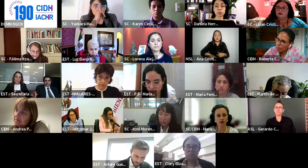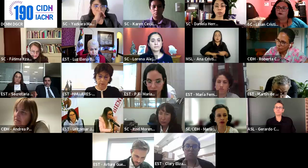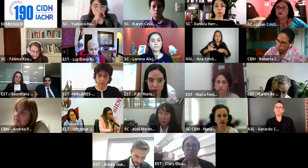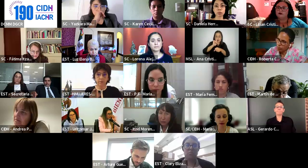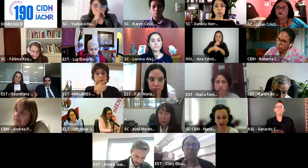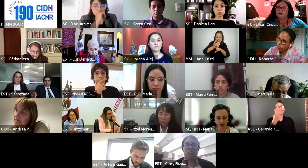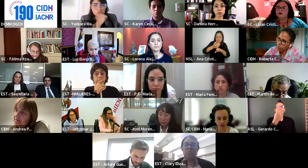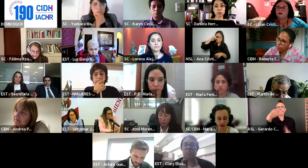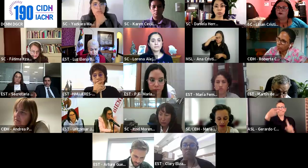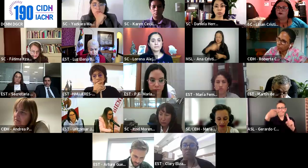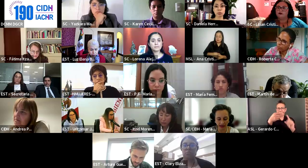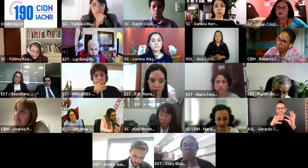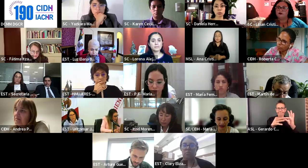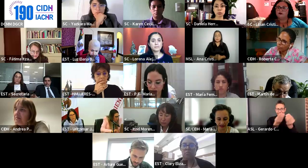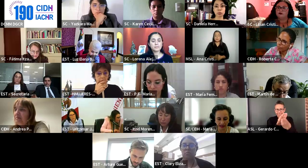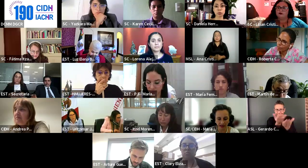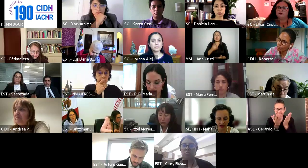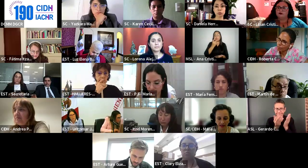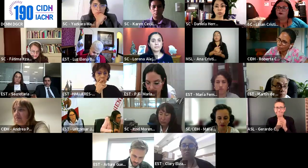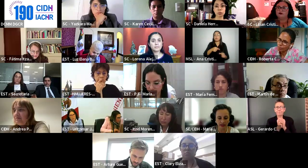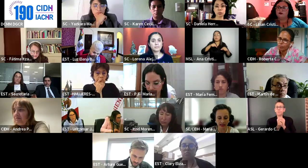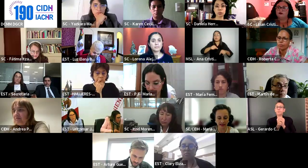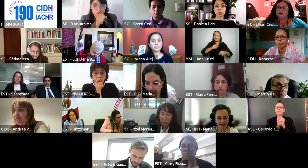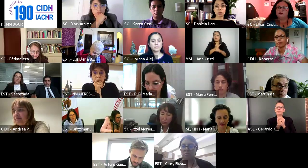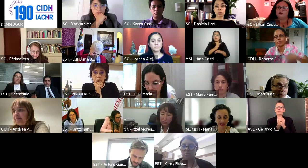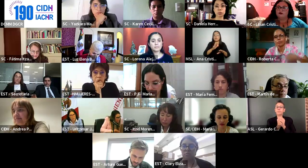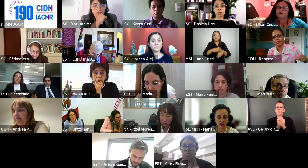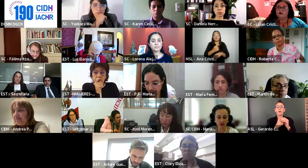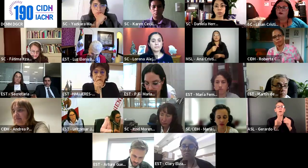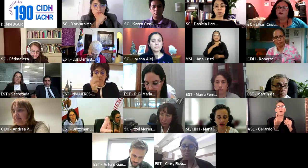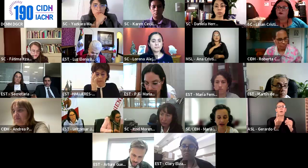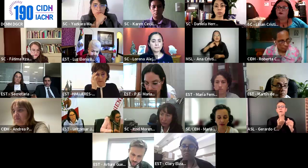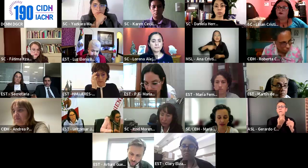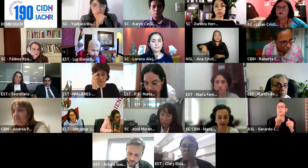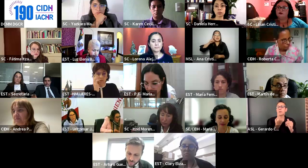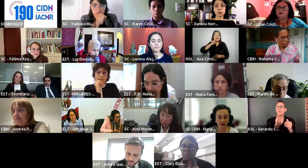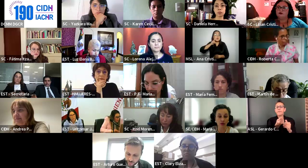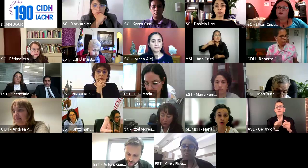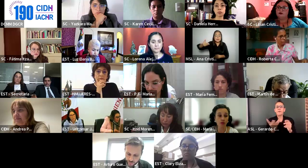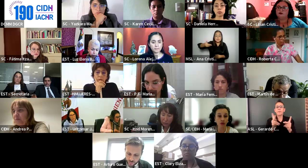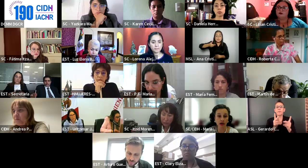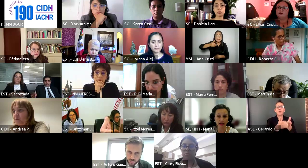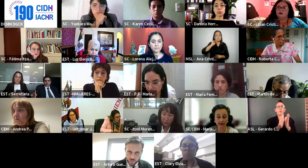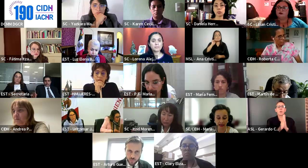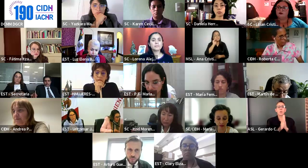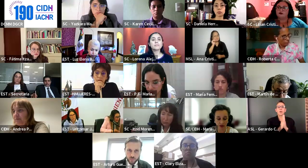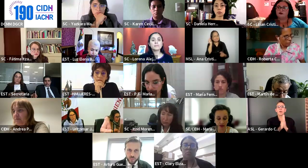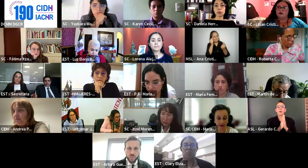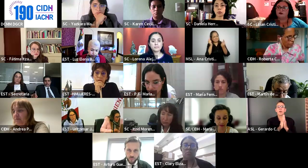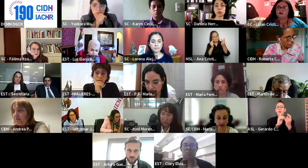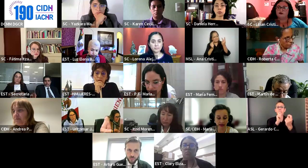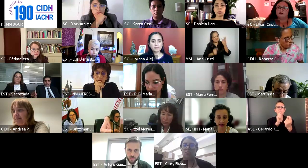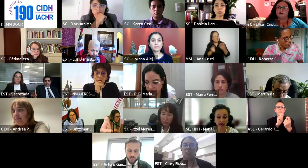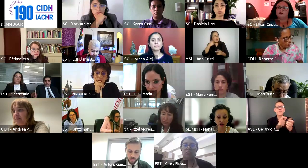Solamente un punto de información, porque las solicitantes hicieron un requerimiento muy puntual a la